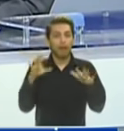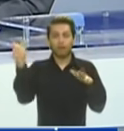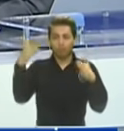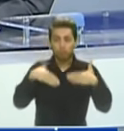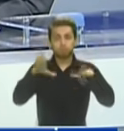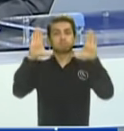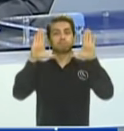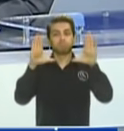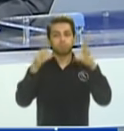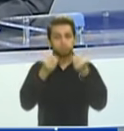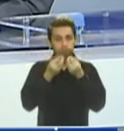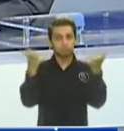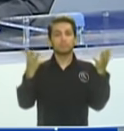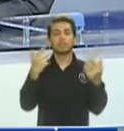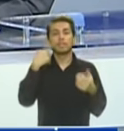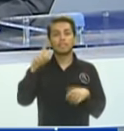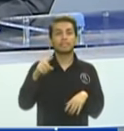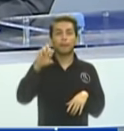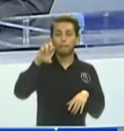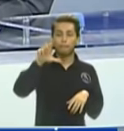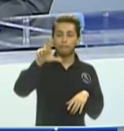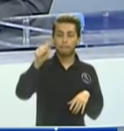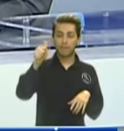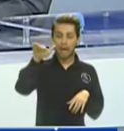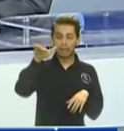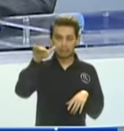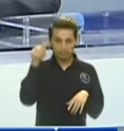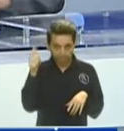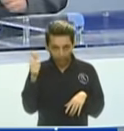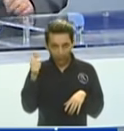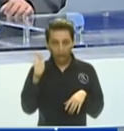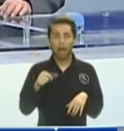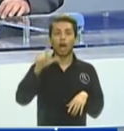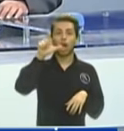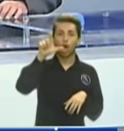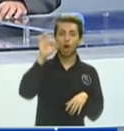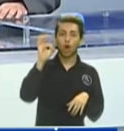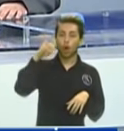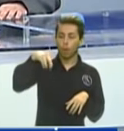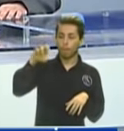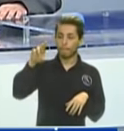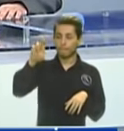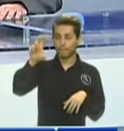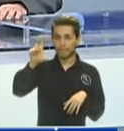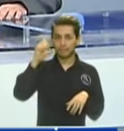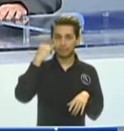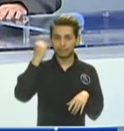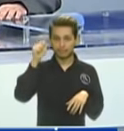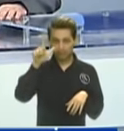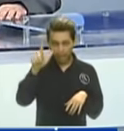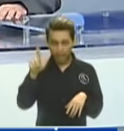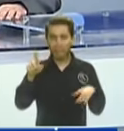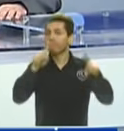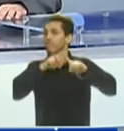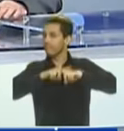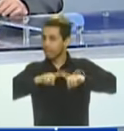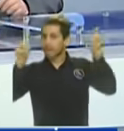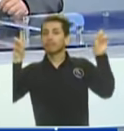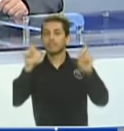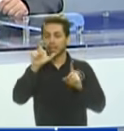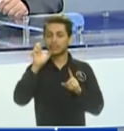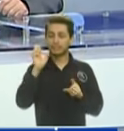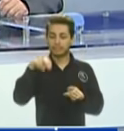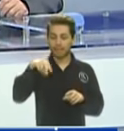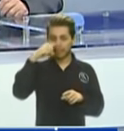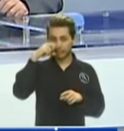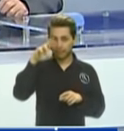las plazas comerciales, porque dice plazas comerciales y no centros comerciales. Sí, es que hay un concepto muy distinto. Una plaza comercial es